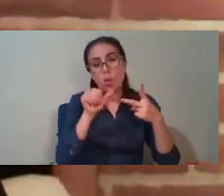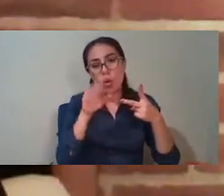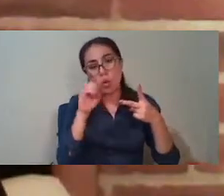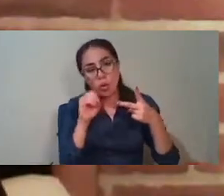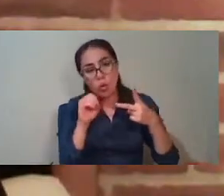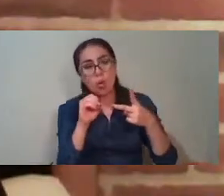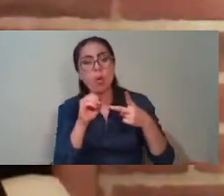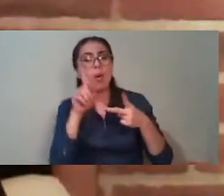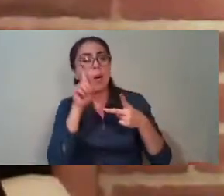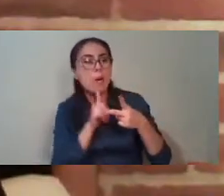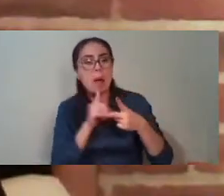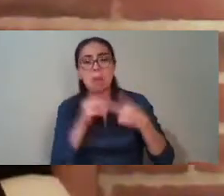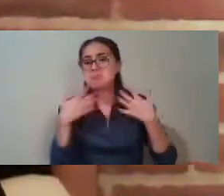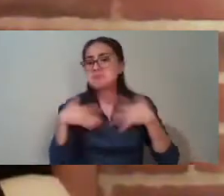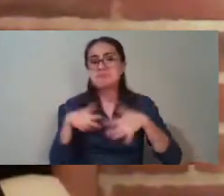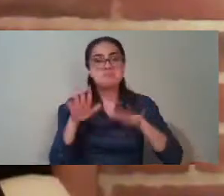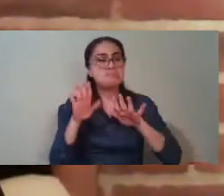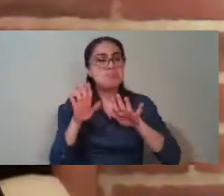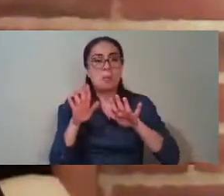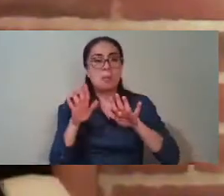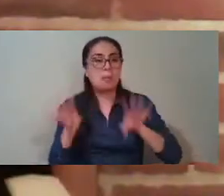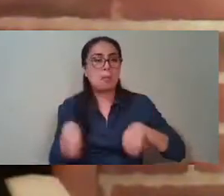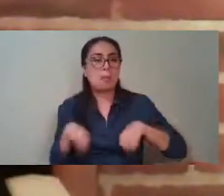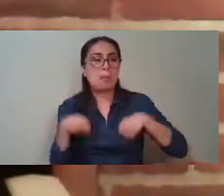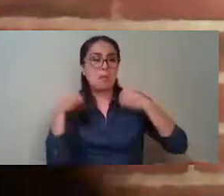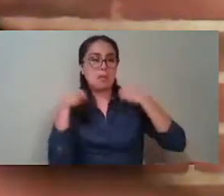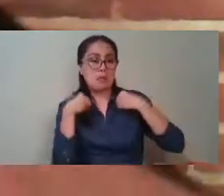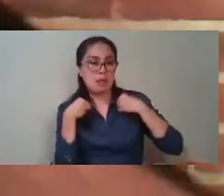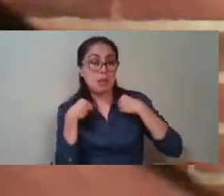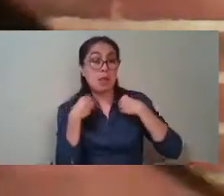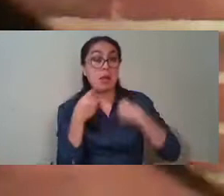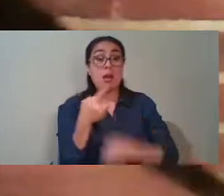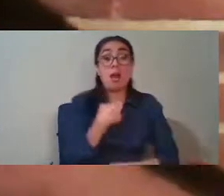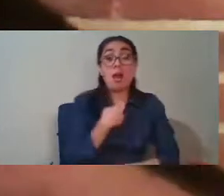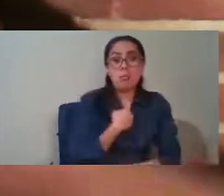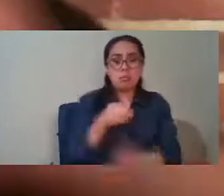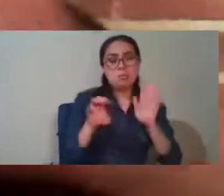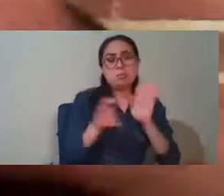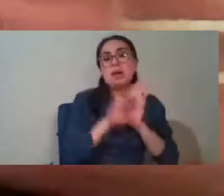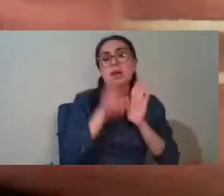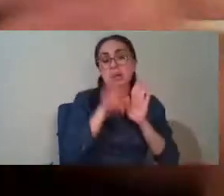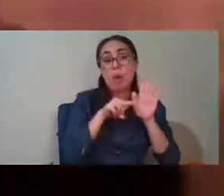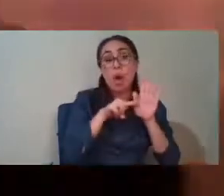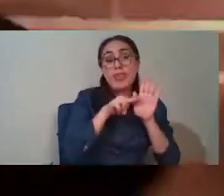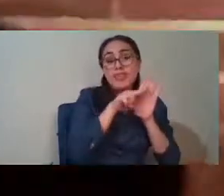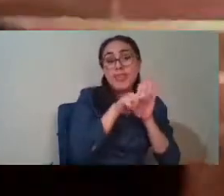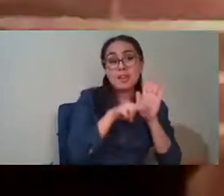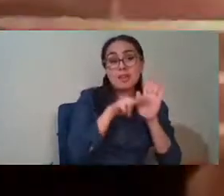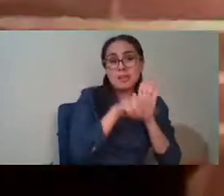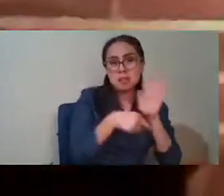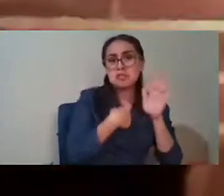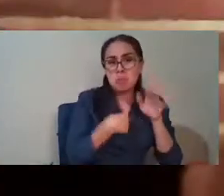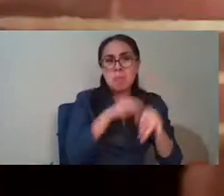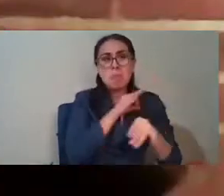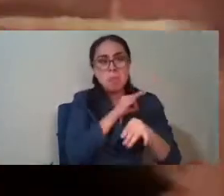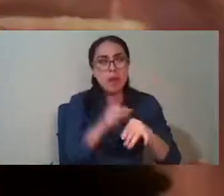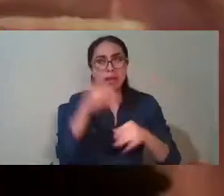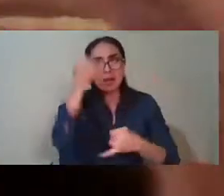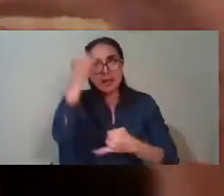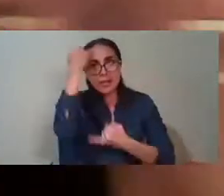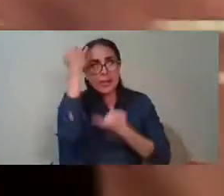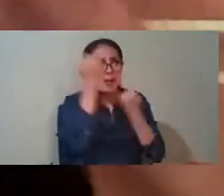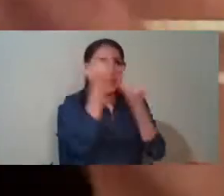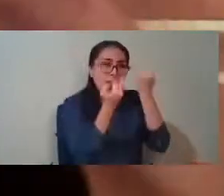Yo digo, a mí me da para una serie de Netflix. A mí me da para una obra. Digo, el